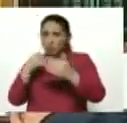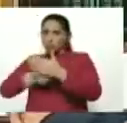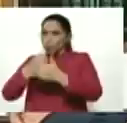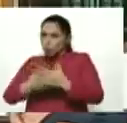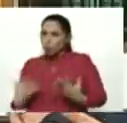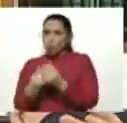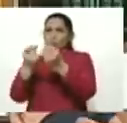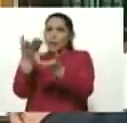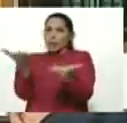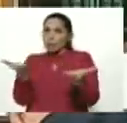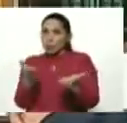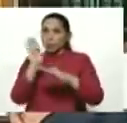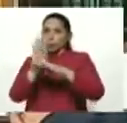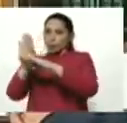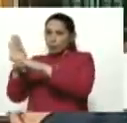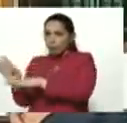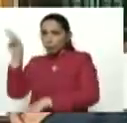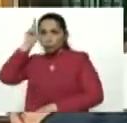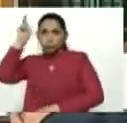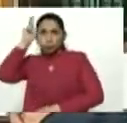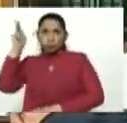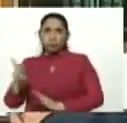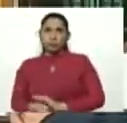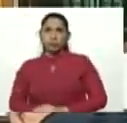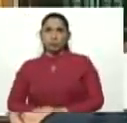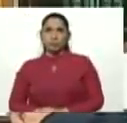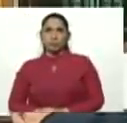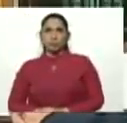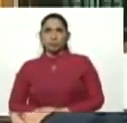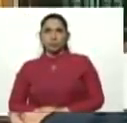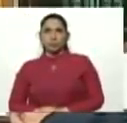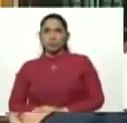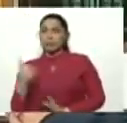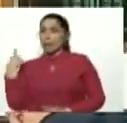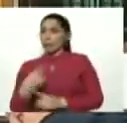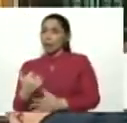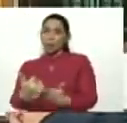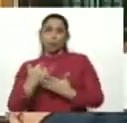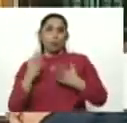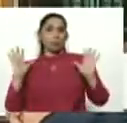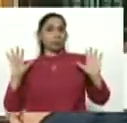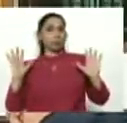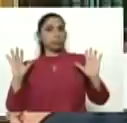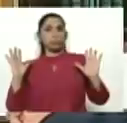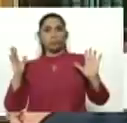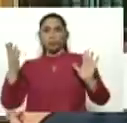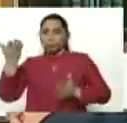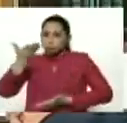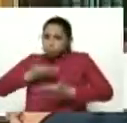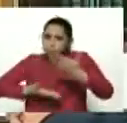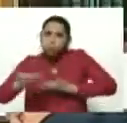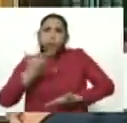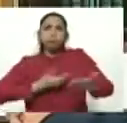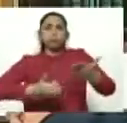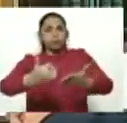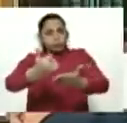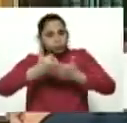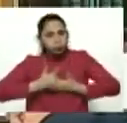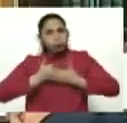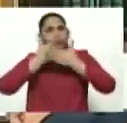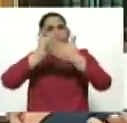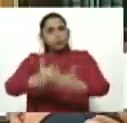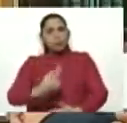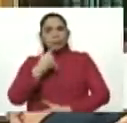ellos, protegiéndolos. Me tienen que ayudar. Nos tenemos que entreayudar, como decía